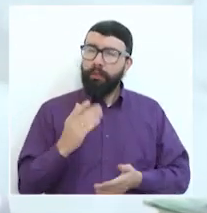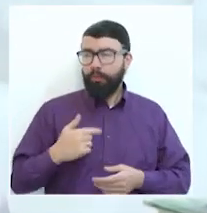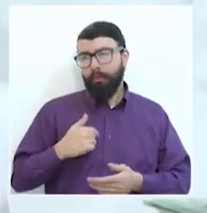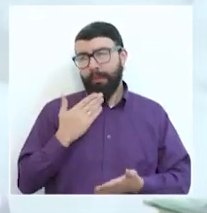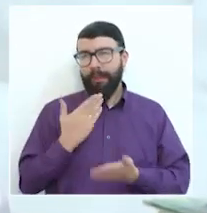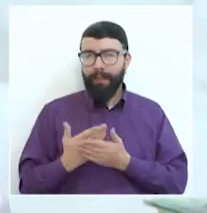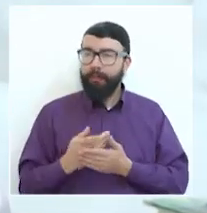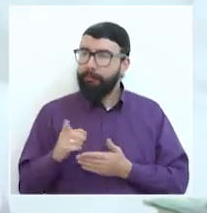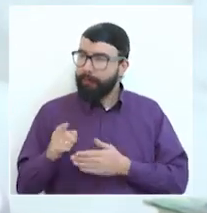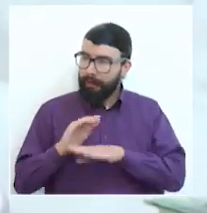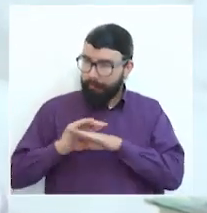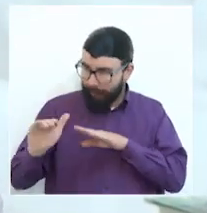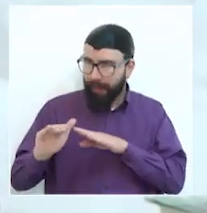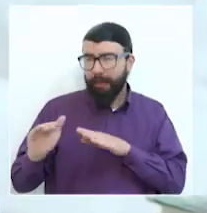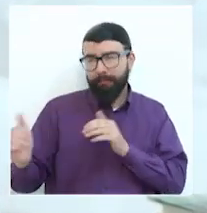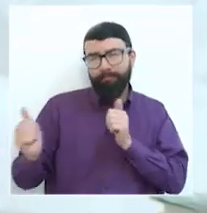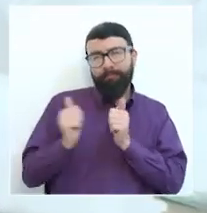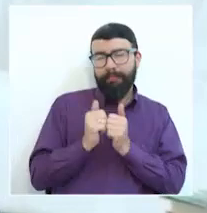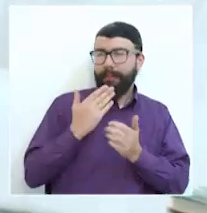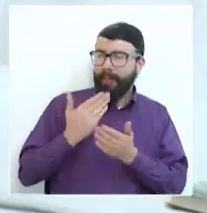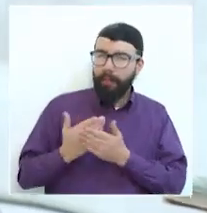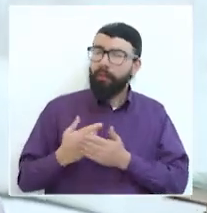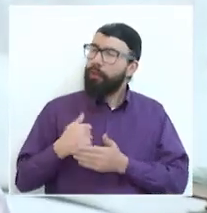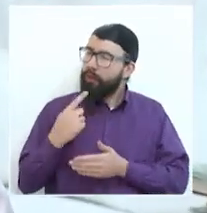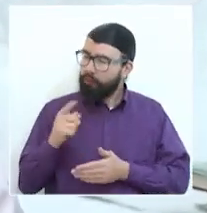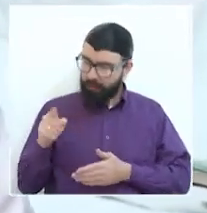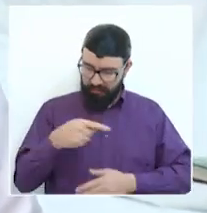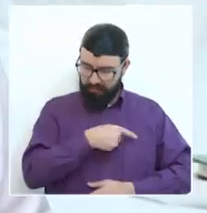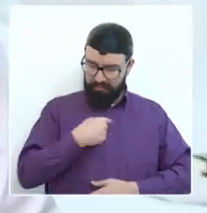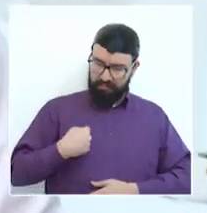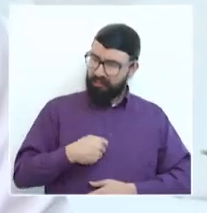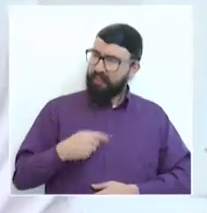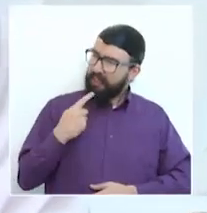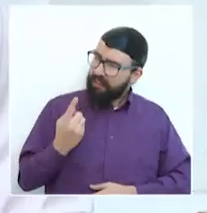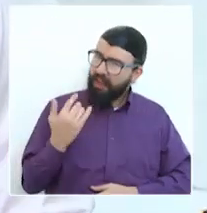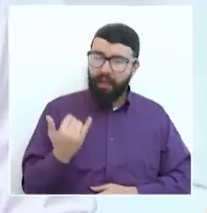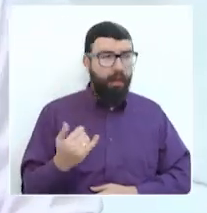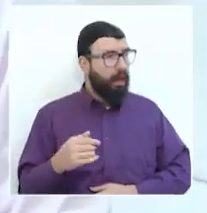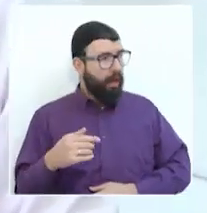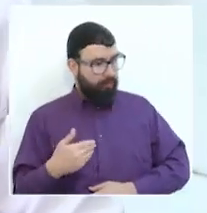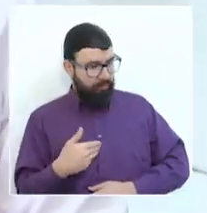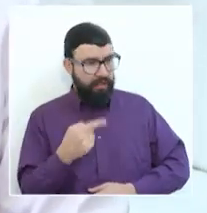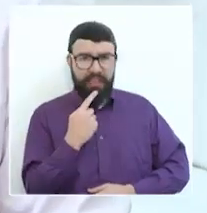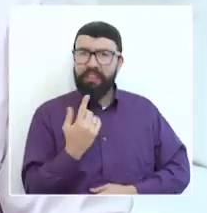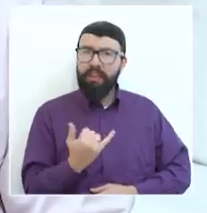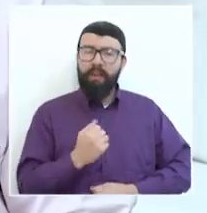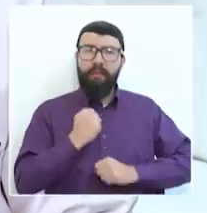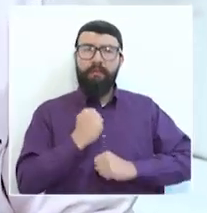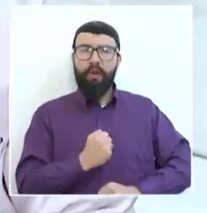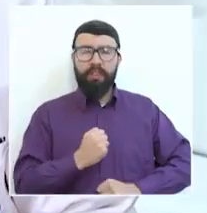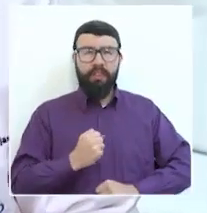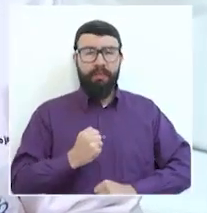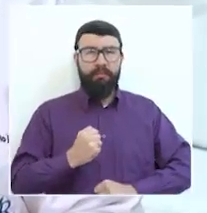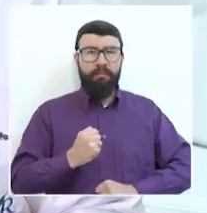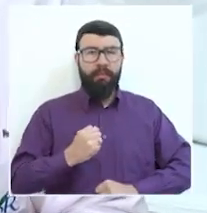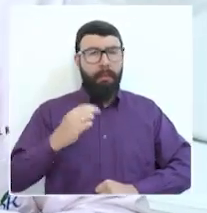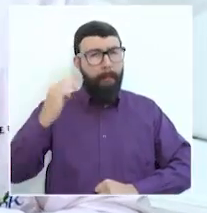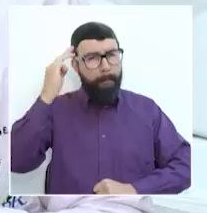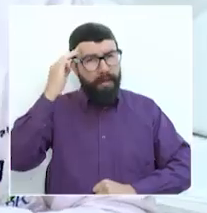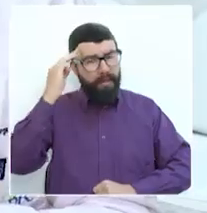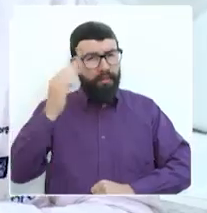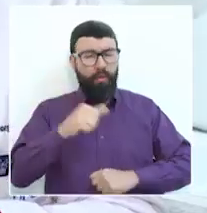a él que nos acepte la invitación, y yo le decía, hermano, ¿qué tiene ahí en la camiseta? Y me dijo, es que yo tengo una marca que se llama Fuerza. Mente, corazón y fuerza. Corazón.